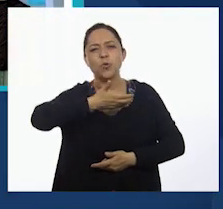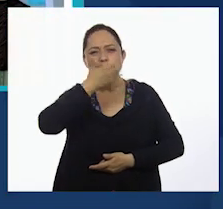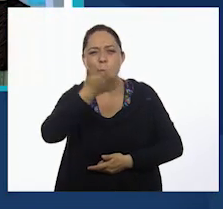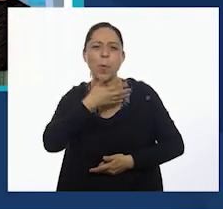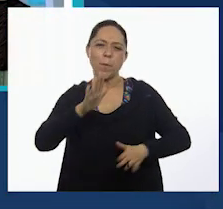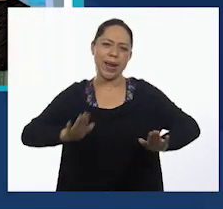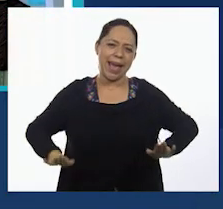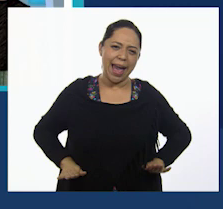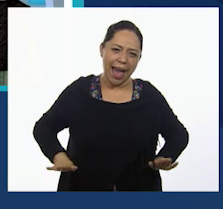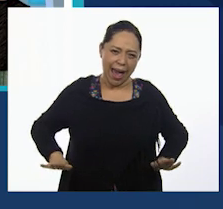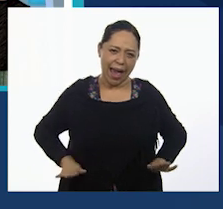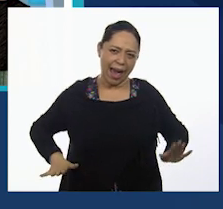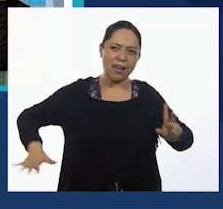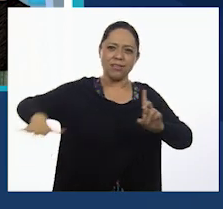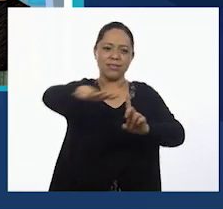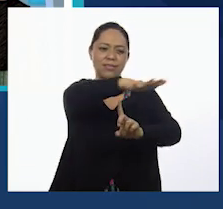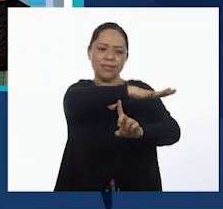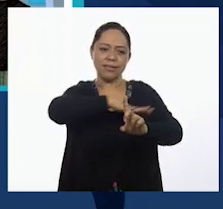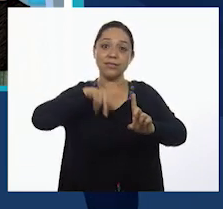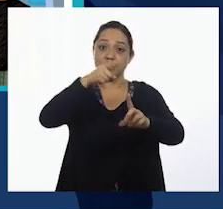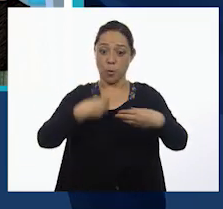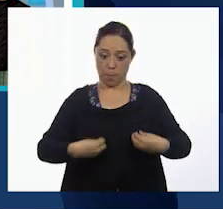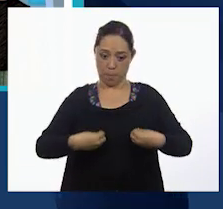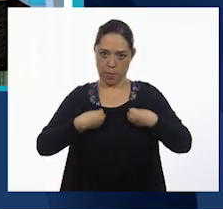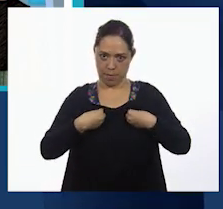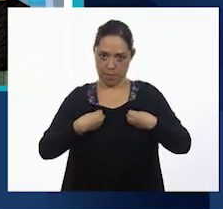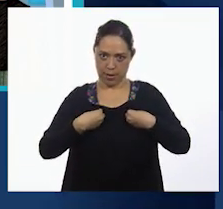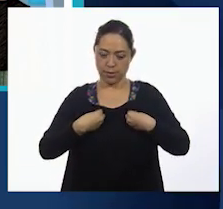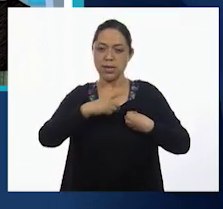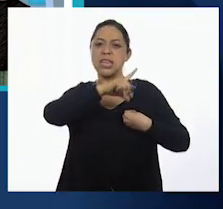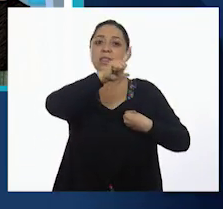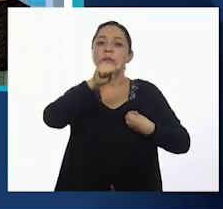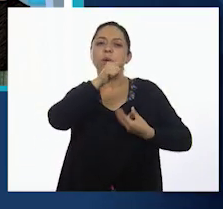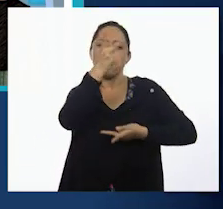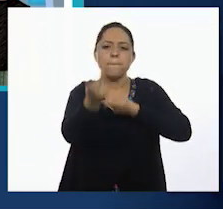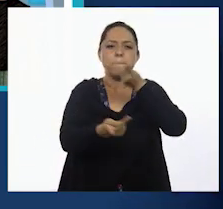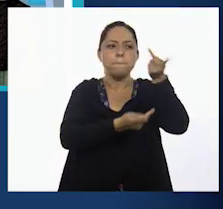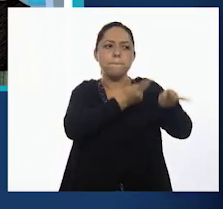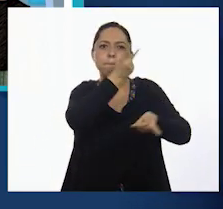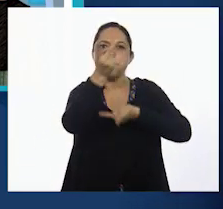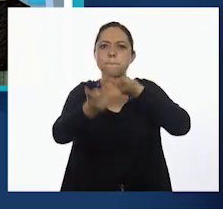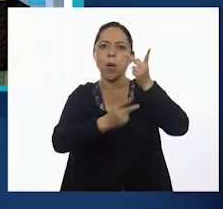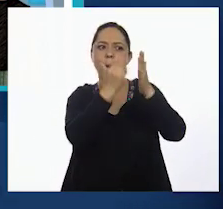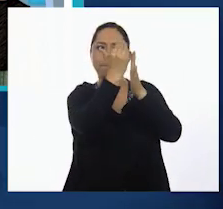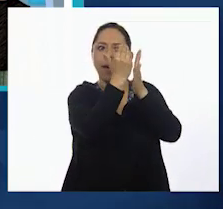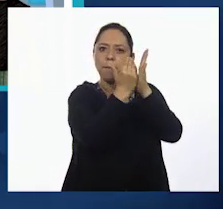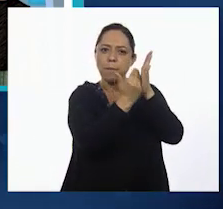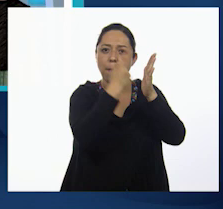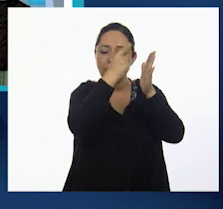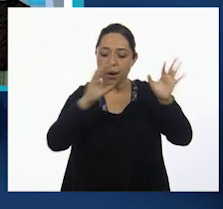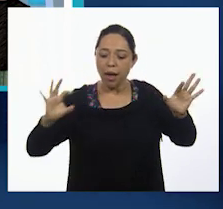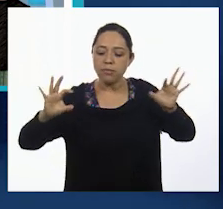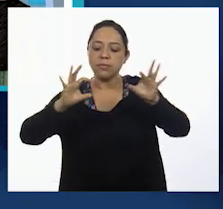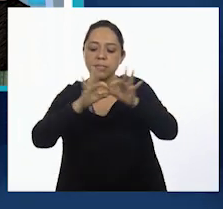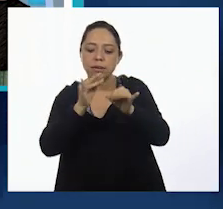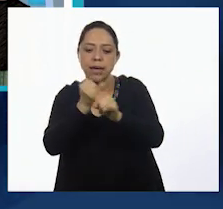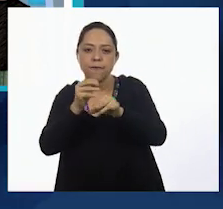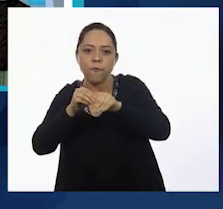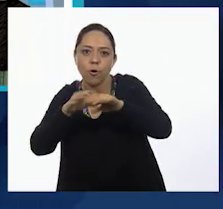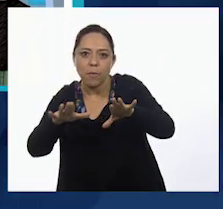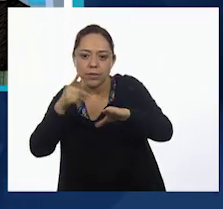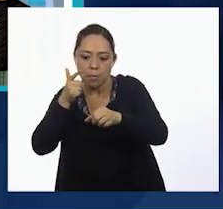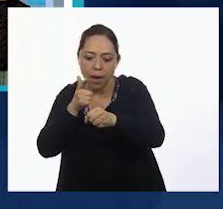características del lugar donde viven y elaboren preguntas como las siguientes para localizar la información que les permita elaborar su